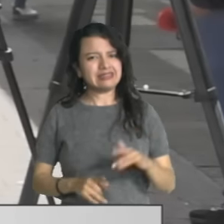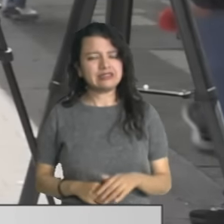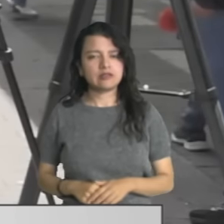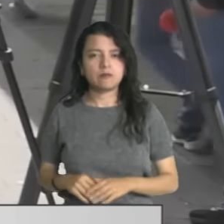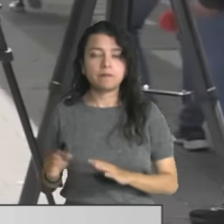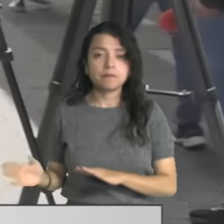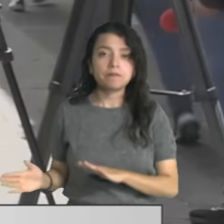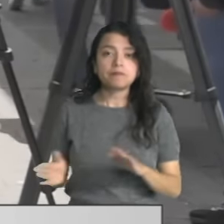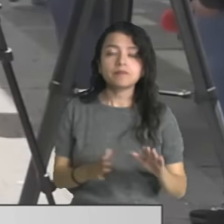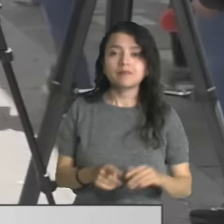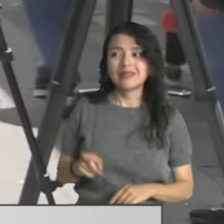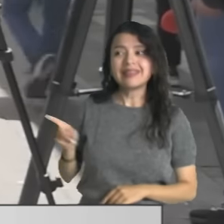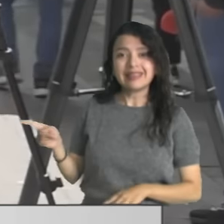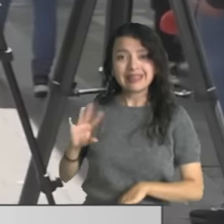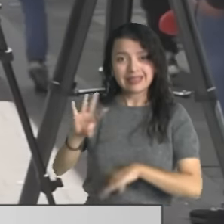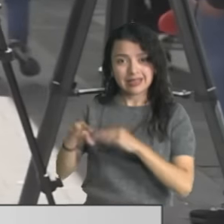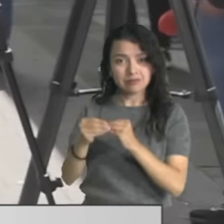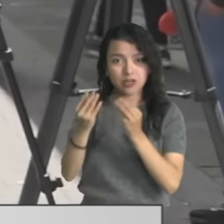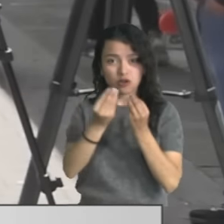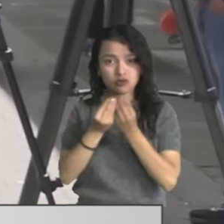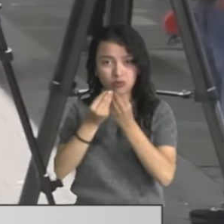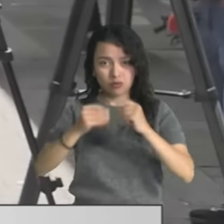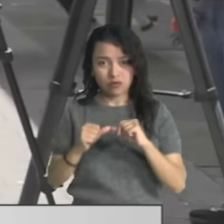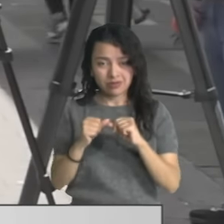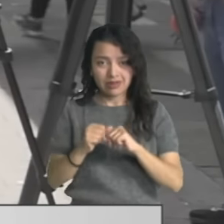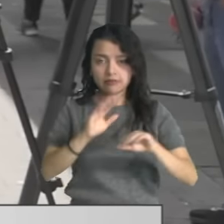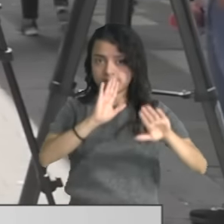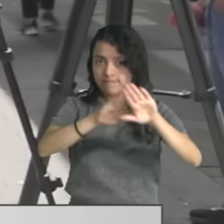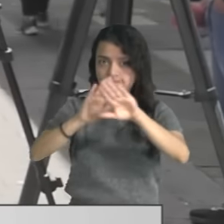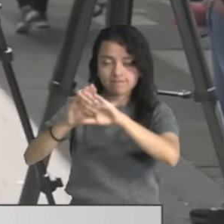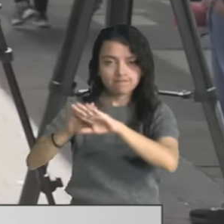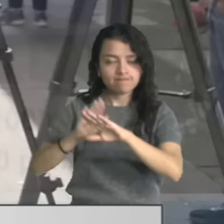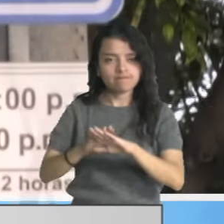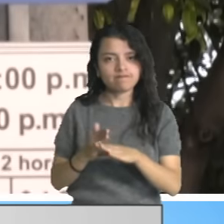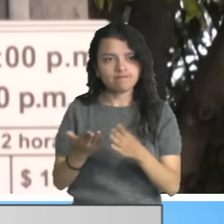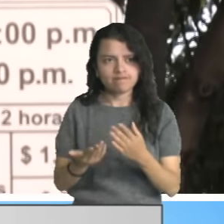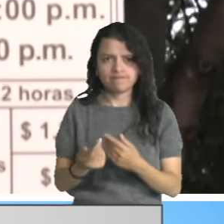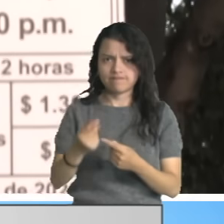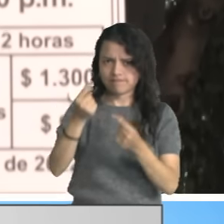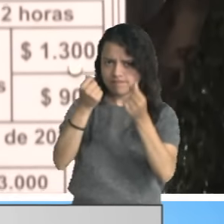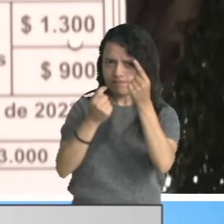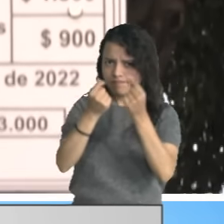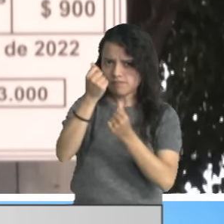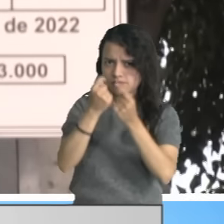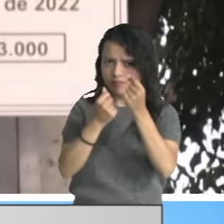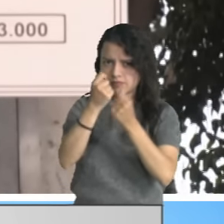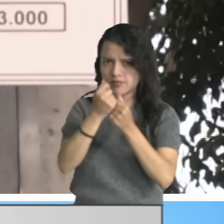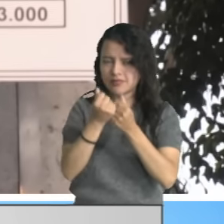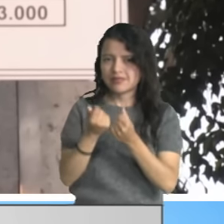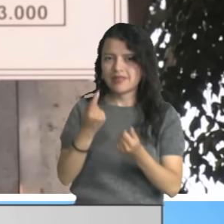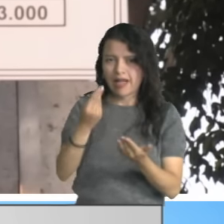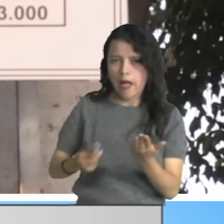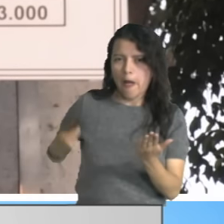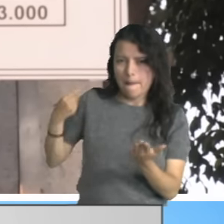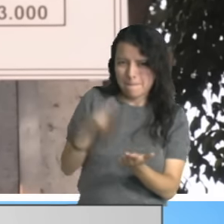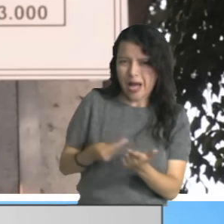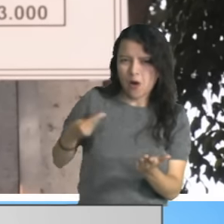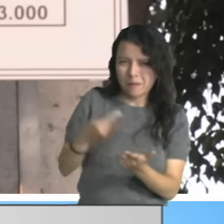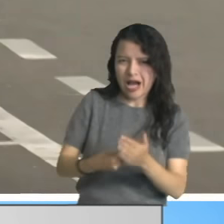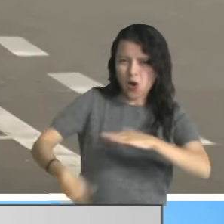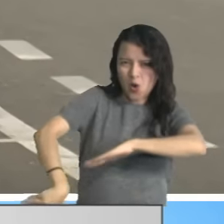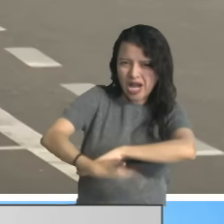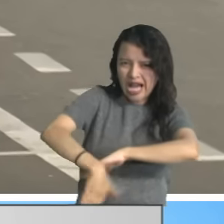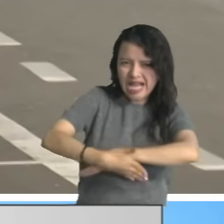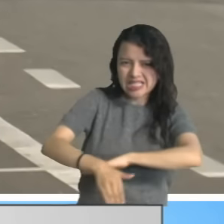en el Consejo de Bogotá también alertan a la administración distrital por el dinero que ha ingresado a este sistema de parqueo en vía en la capital